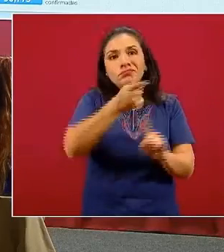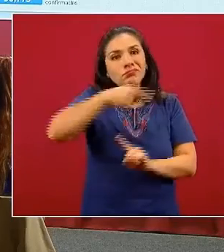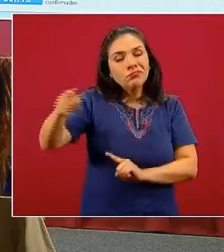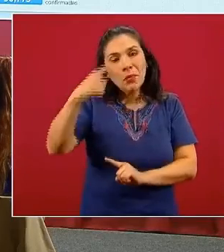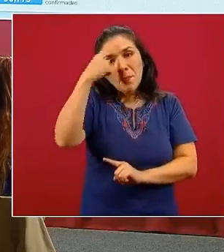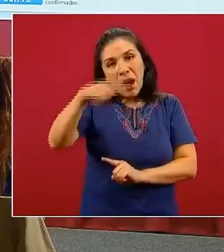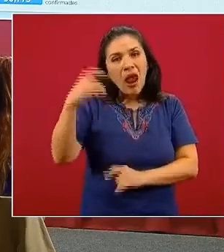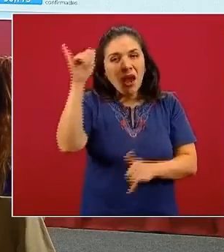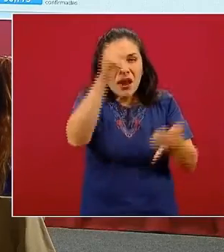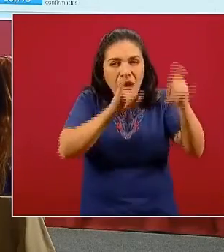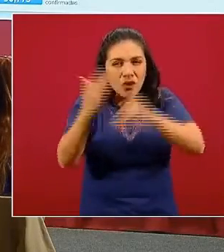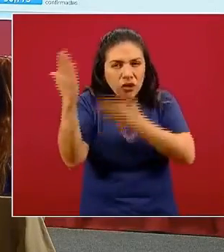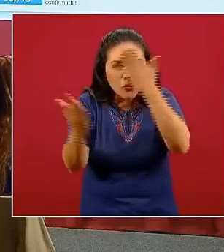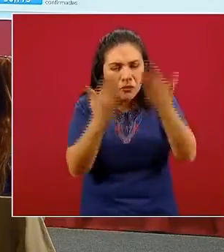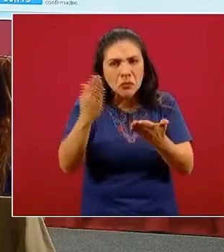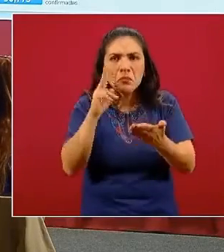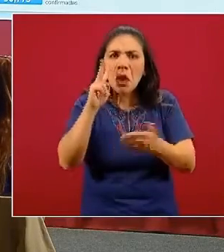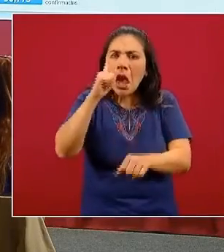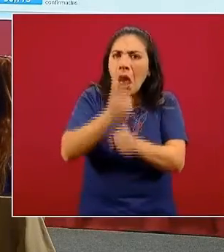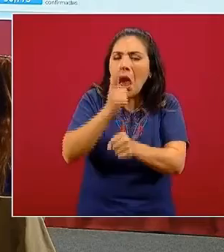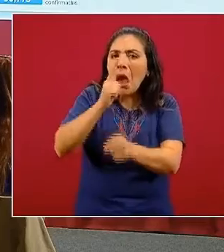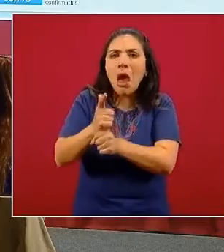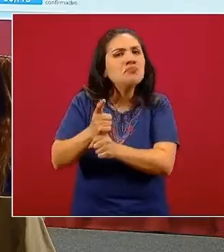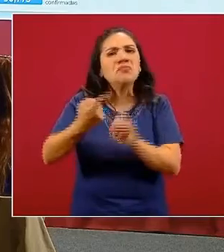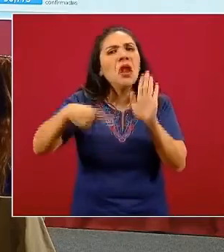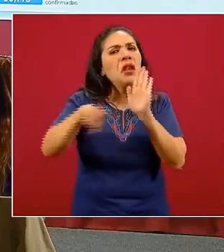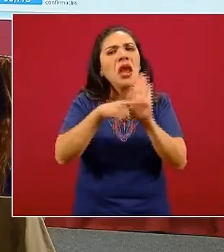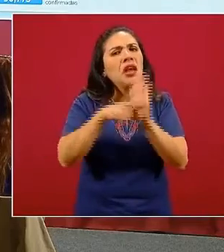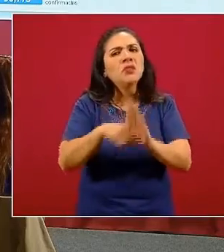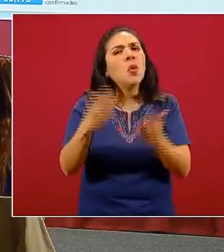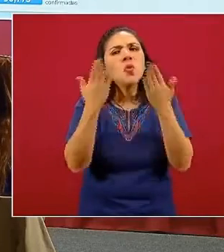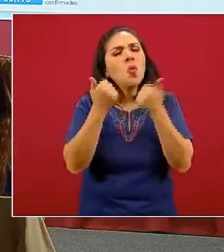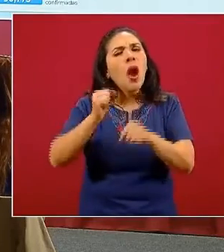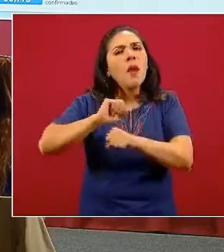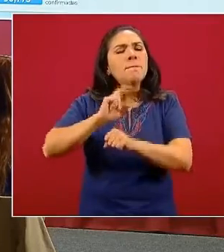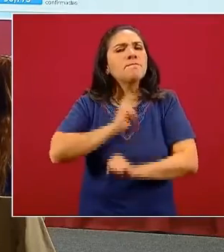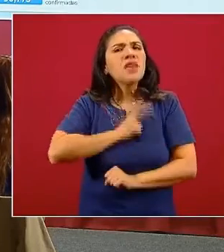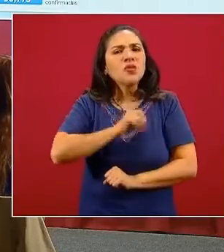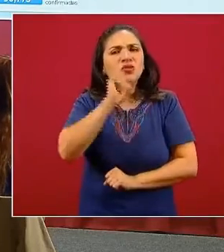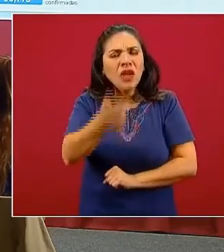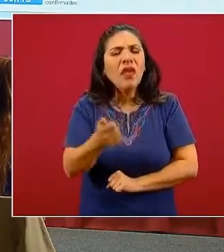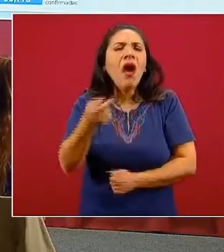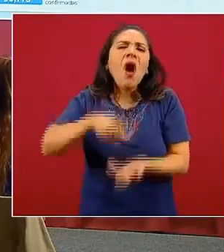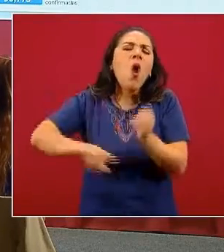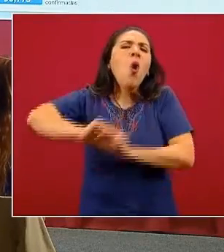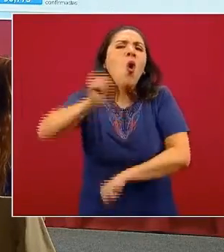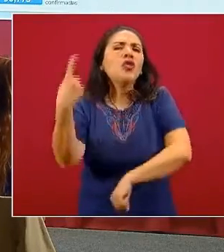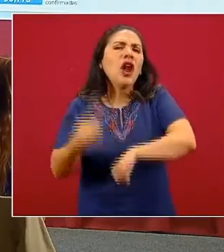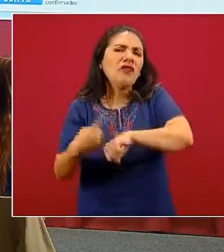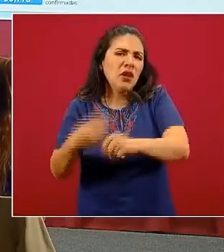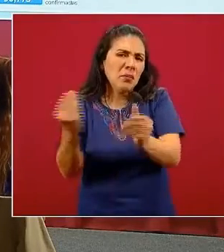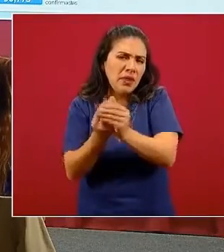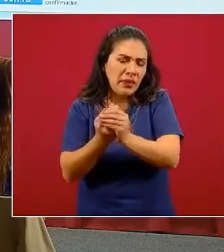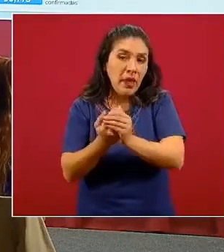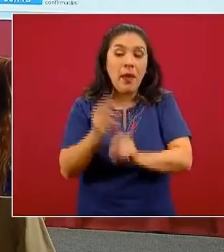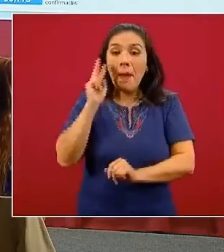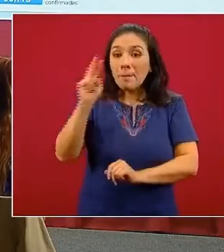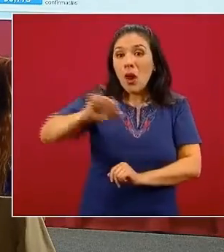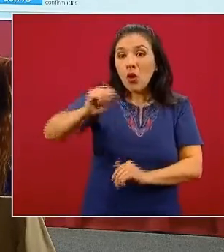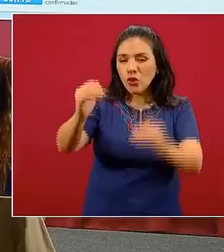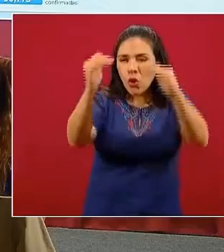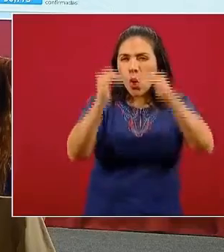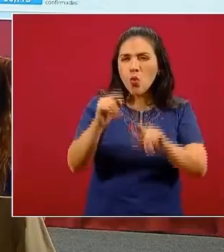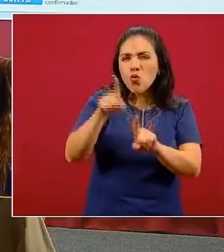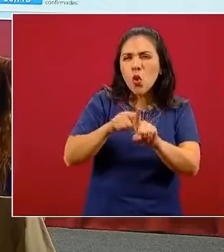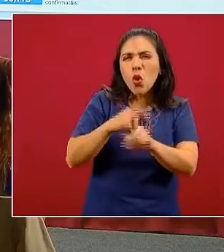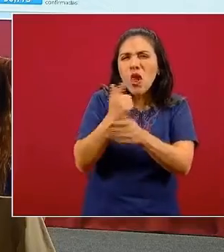y se ha encontrado que son negativas, que no tienen el virus, sus síntomas se explican por otra causa. Lo que aparece en esta zona ocre